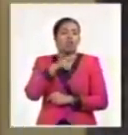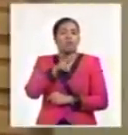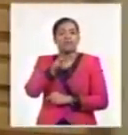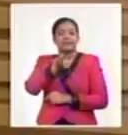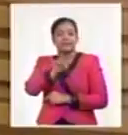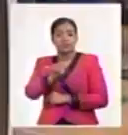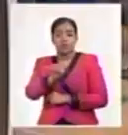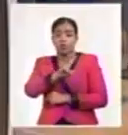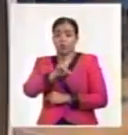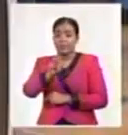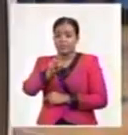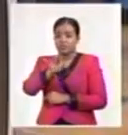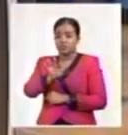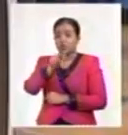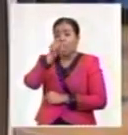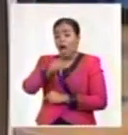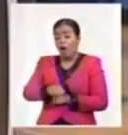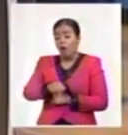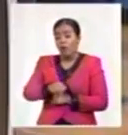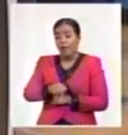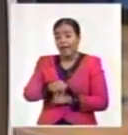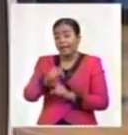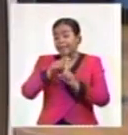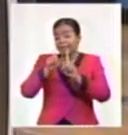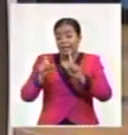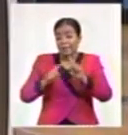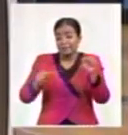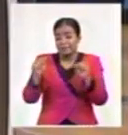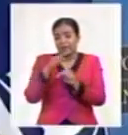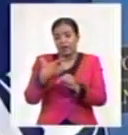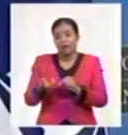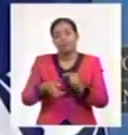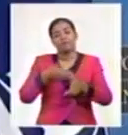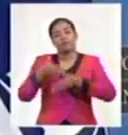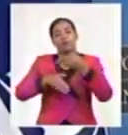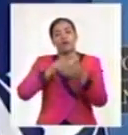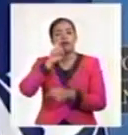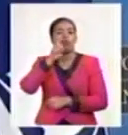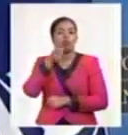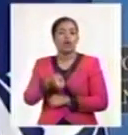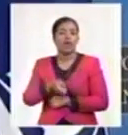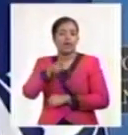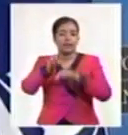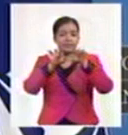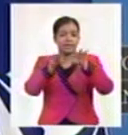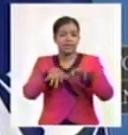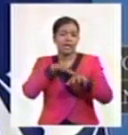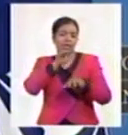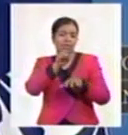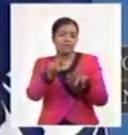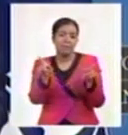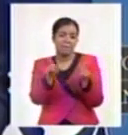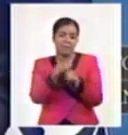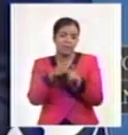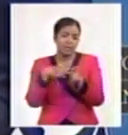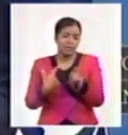guerra en Ucrania como contexto. Jens Stoltenberg, secretario general de la OTAN, resumía el acuerdo alcanzado.